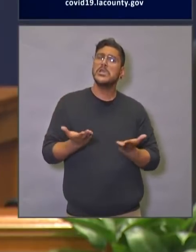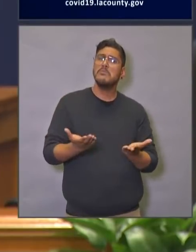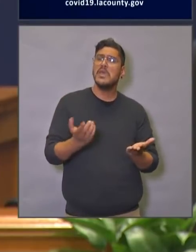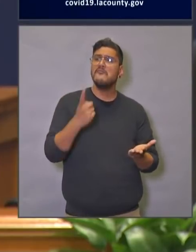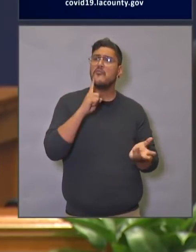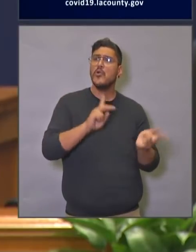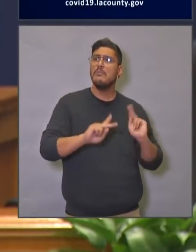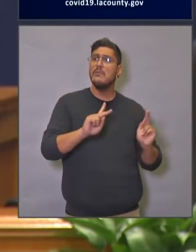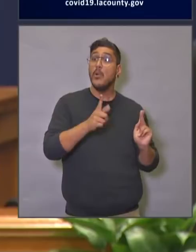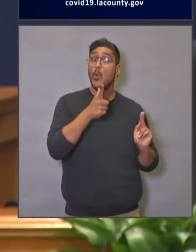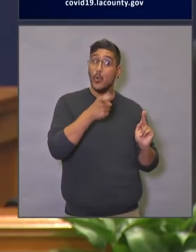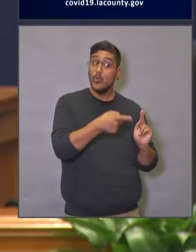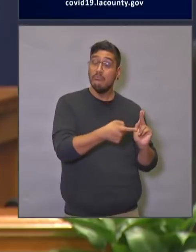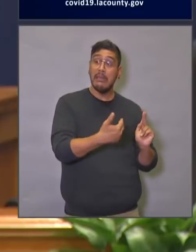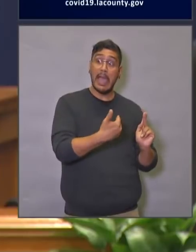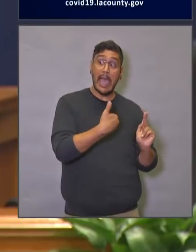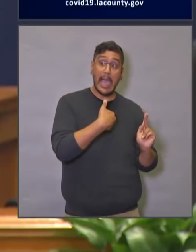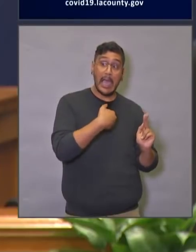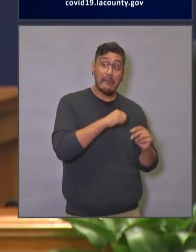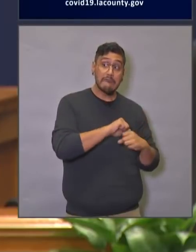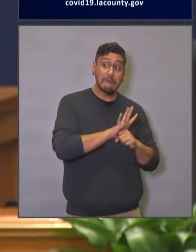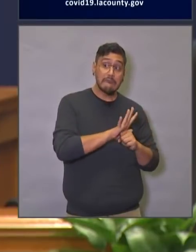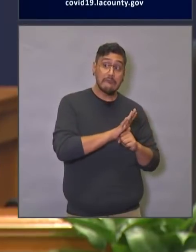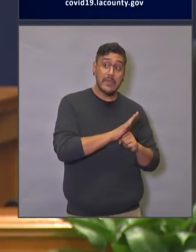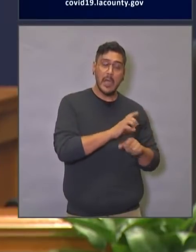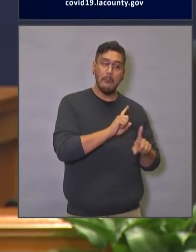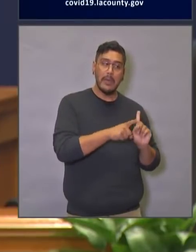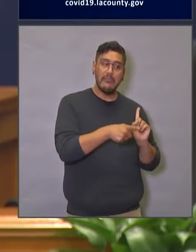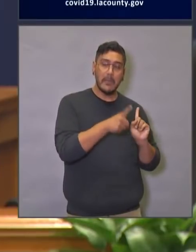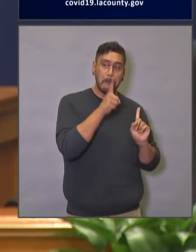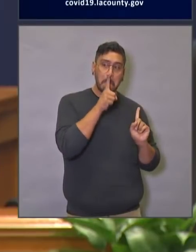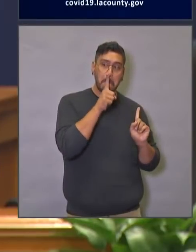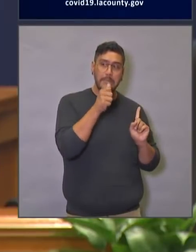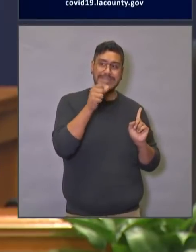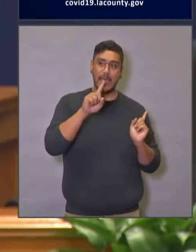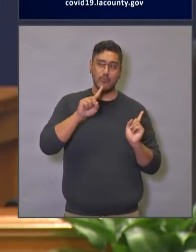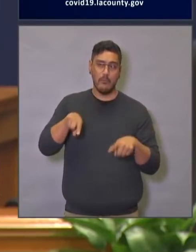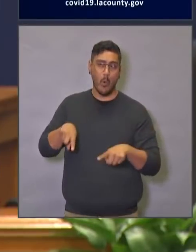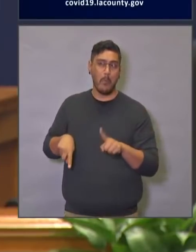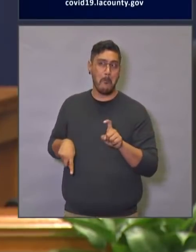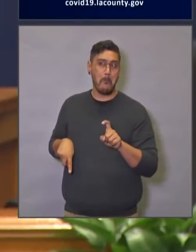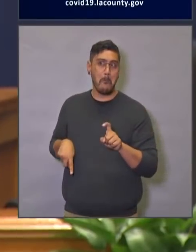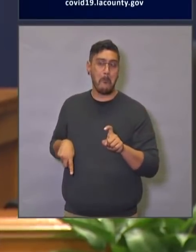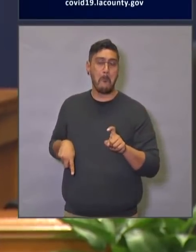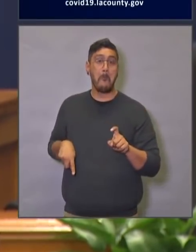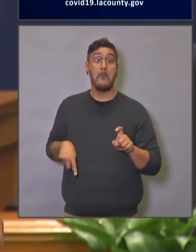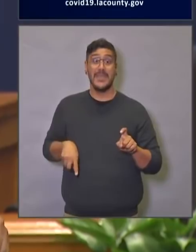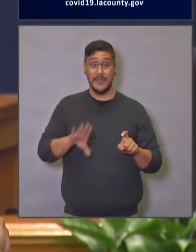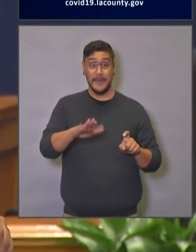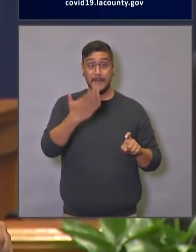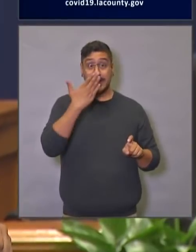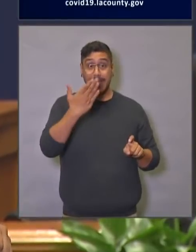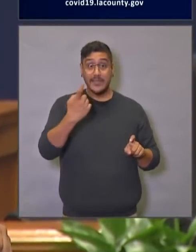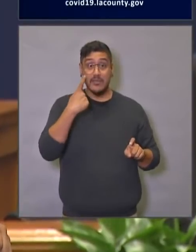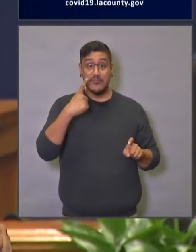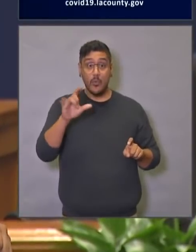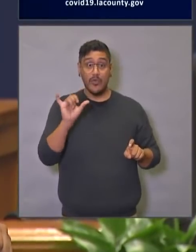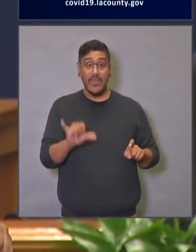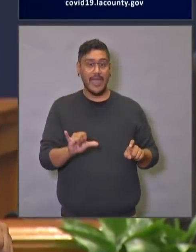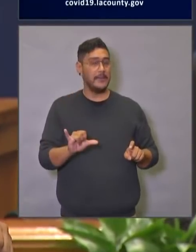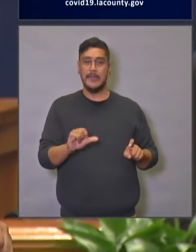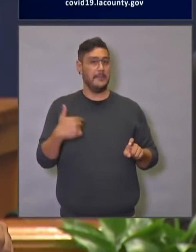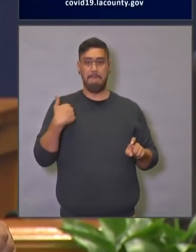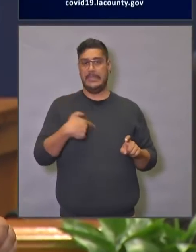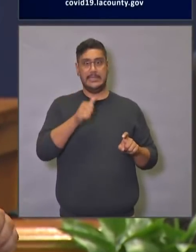casos y no lo reportan al Departamento de Salud. Muchas gracias por esa información. No tengo todos los datos acerca de esas